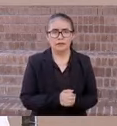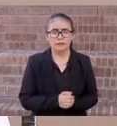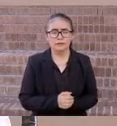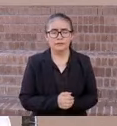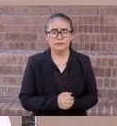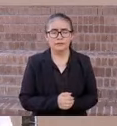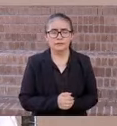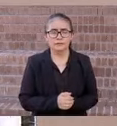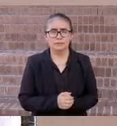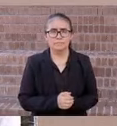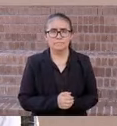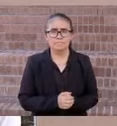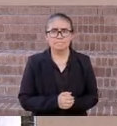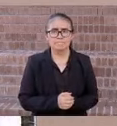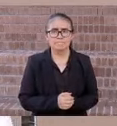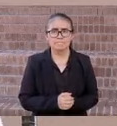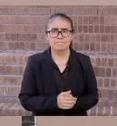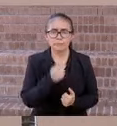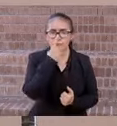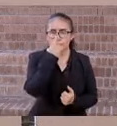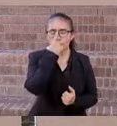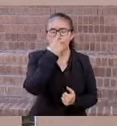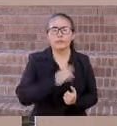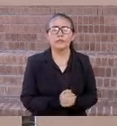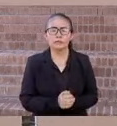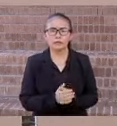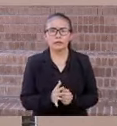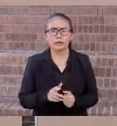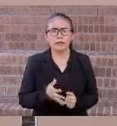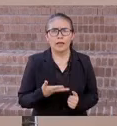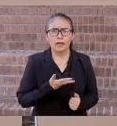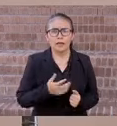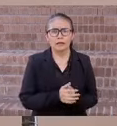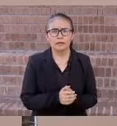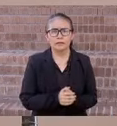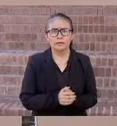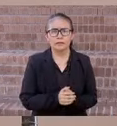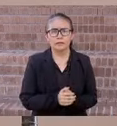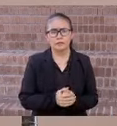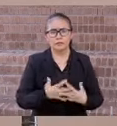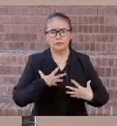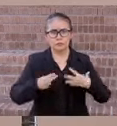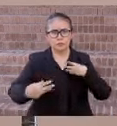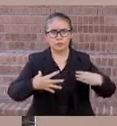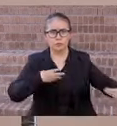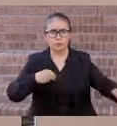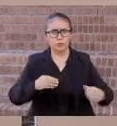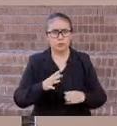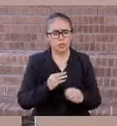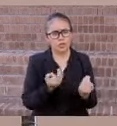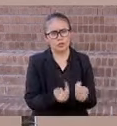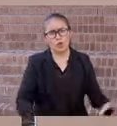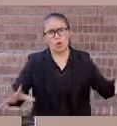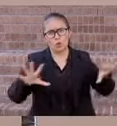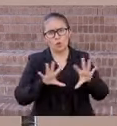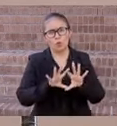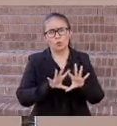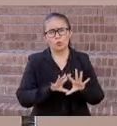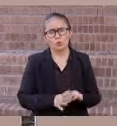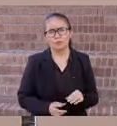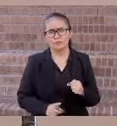se desató a partir de la pandemia en todo el mundo